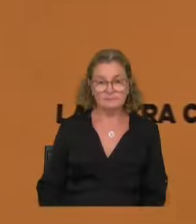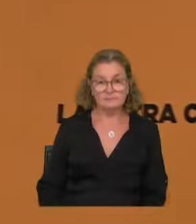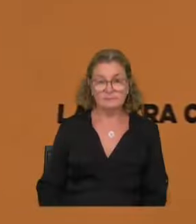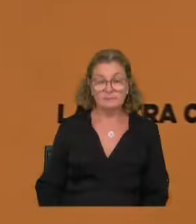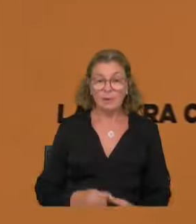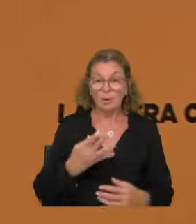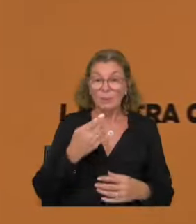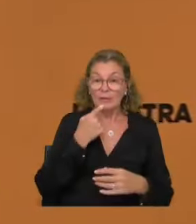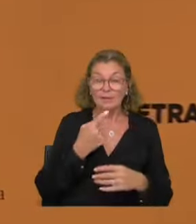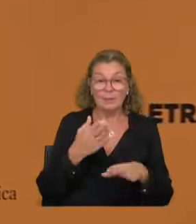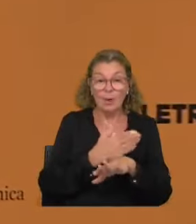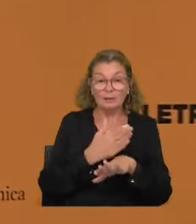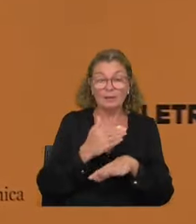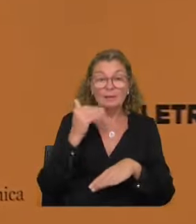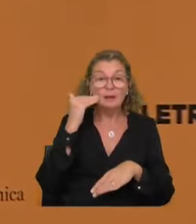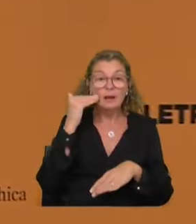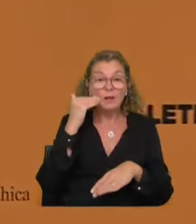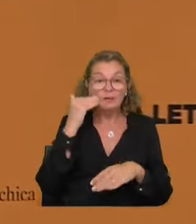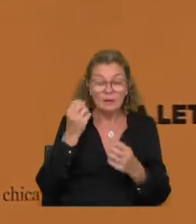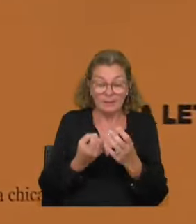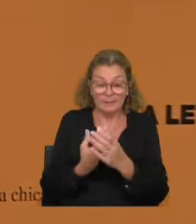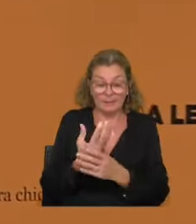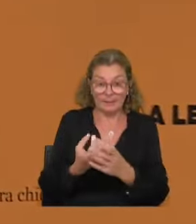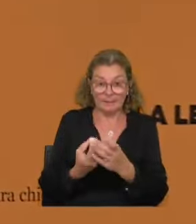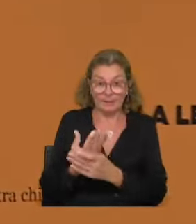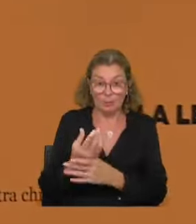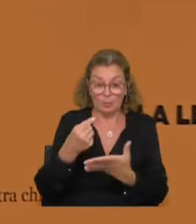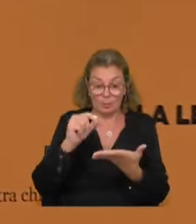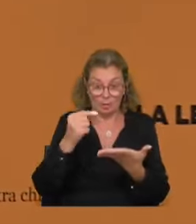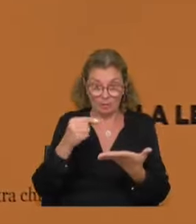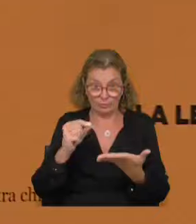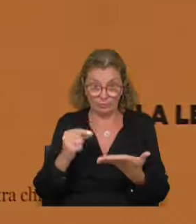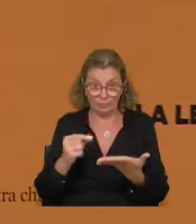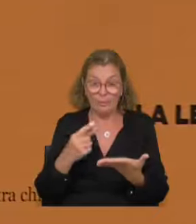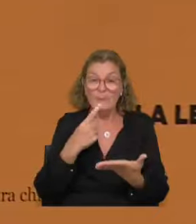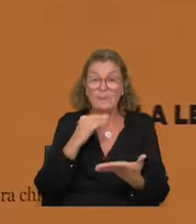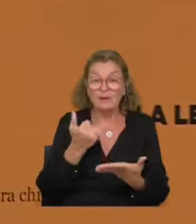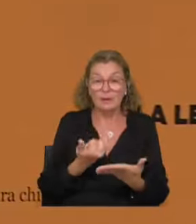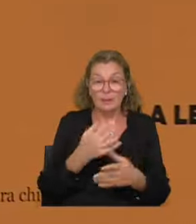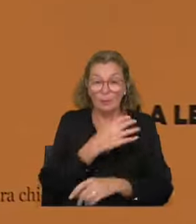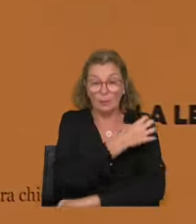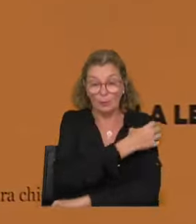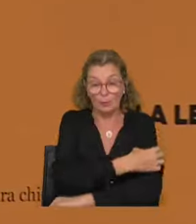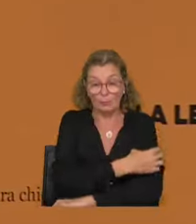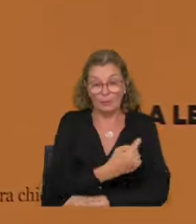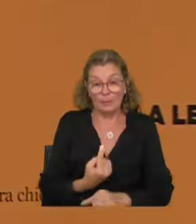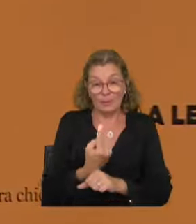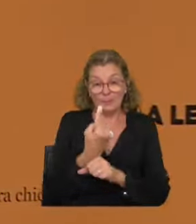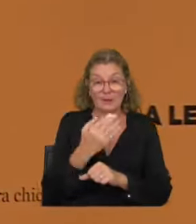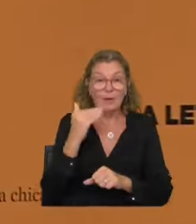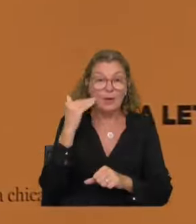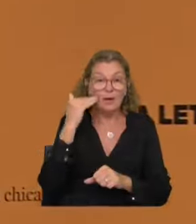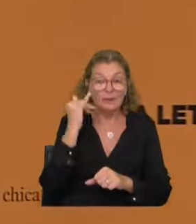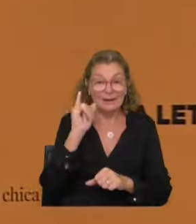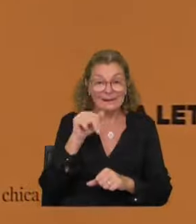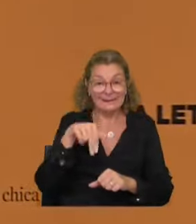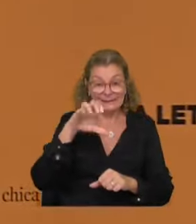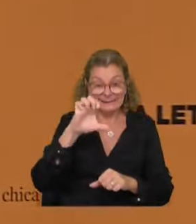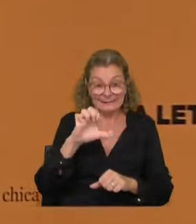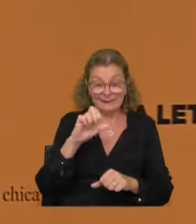como decíamos en abril han ido apareciendo nuevos datos eh Por ejemplo de pobreza el primero de abril el INE